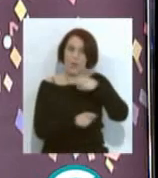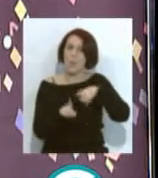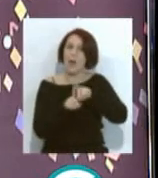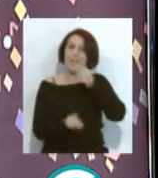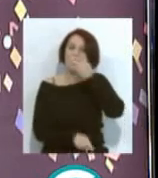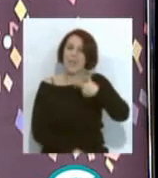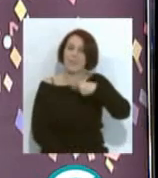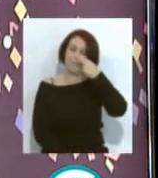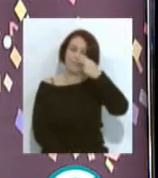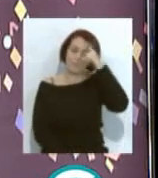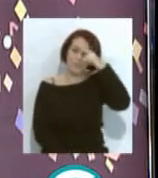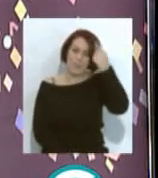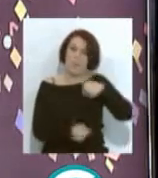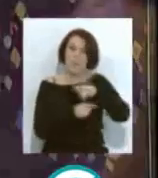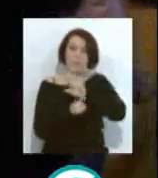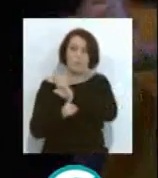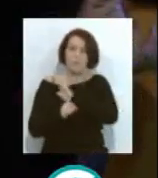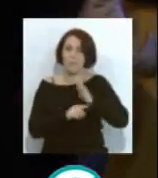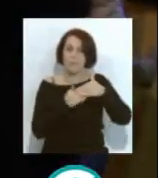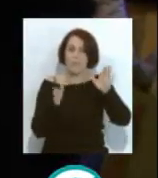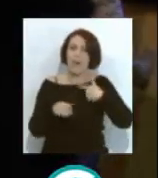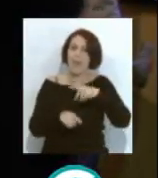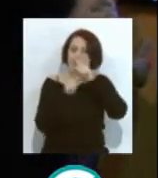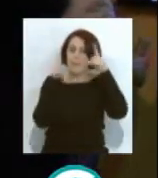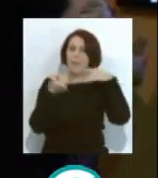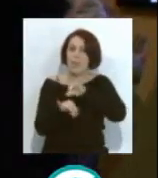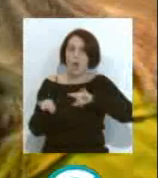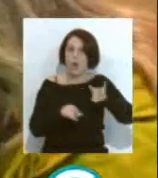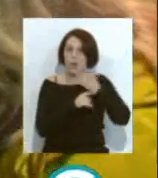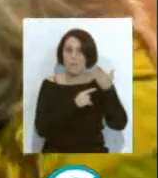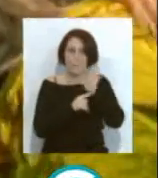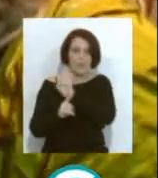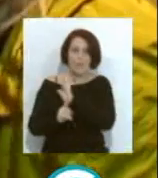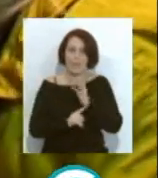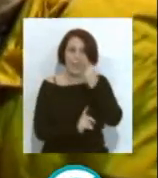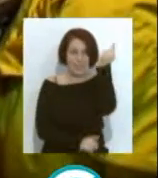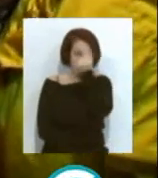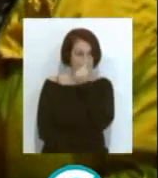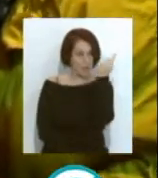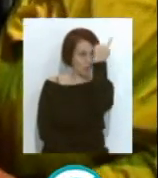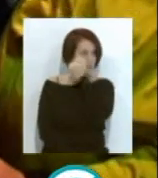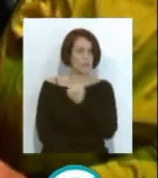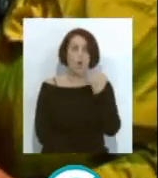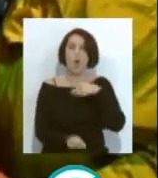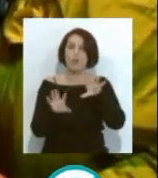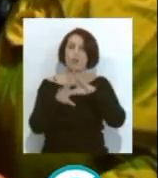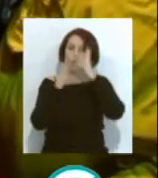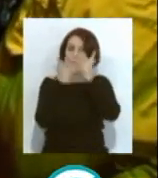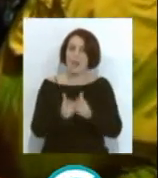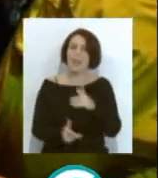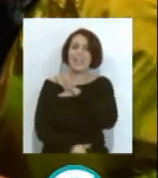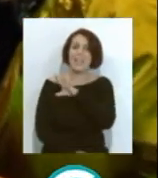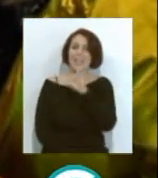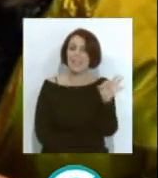inauguración de la exposición de Antifaces de Oro, exposición de retratos de un total de medio